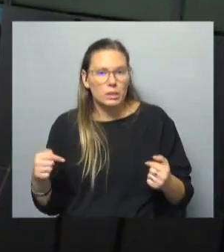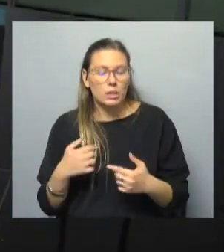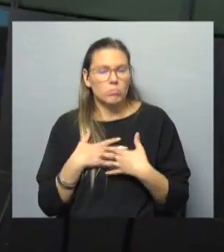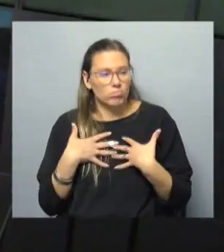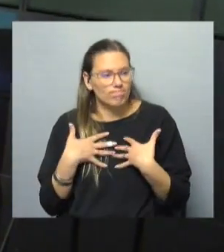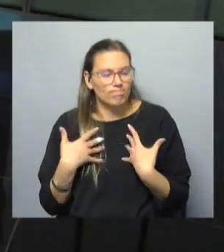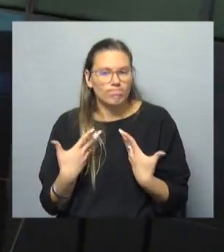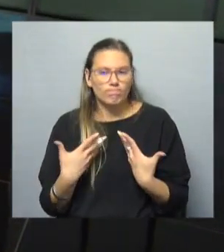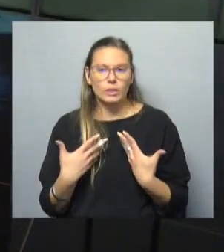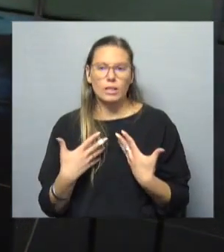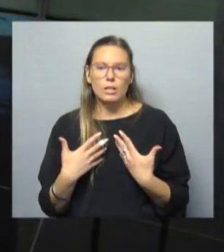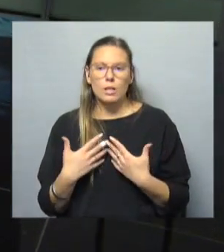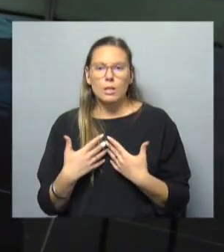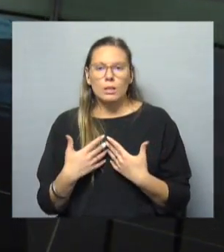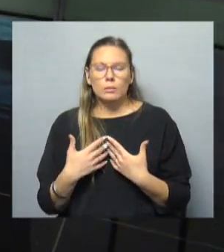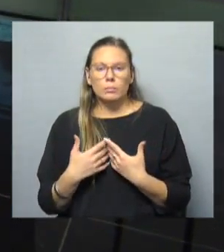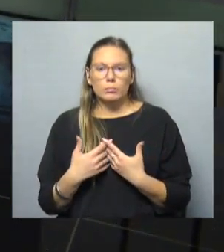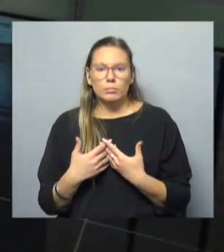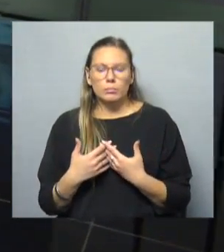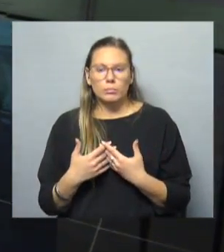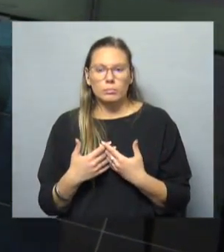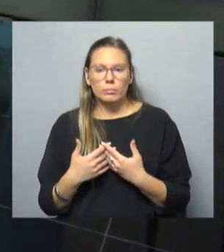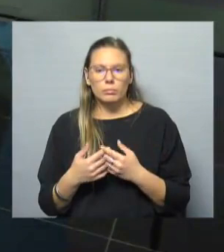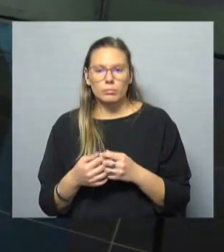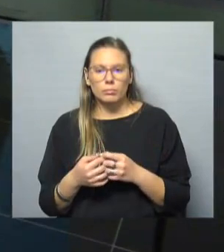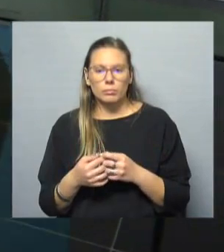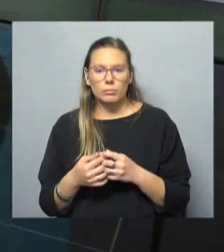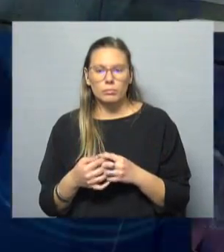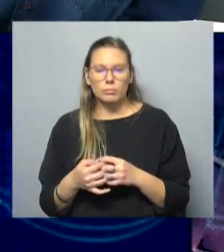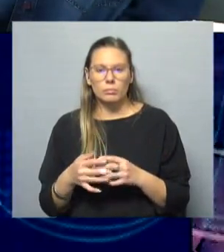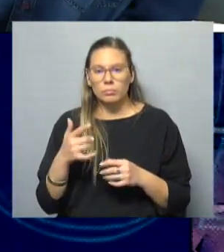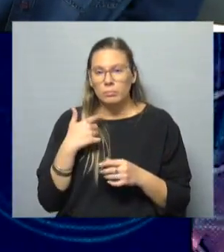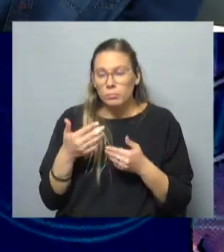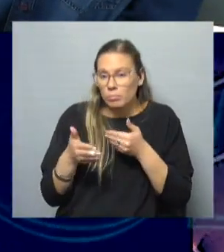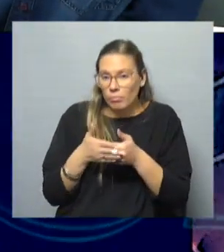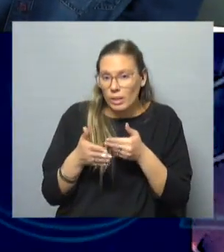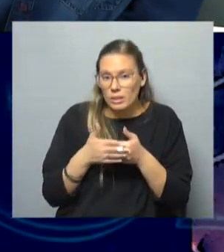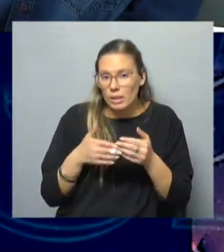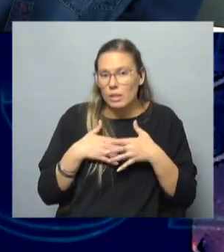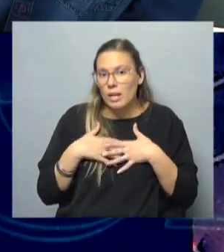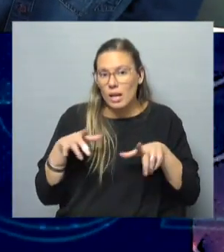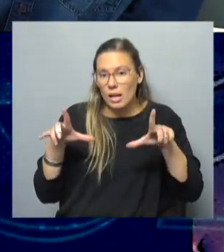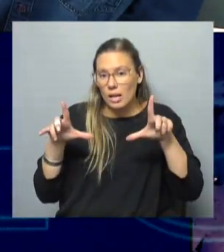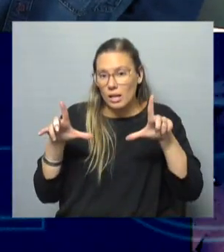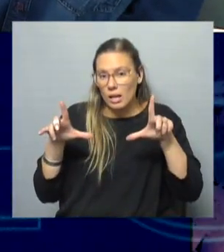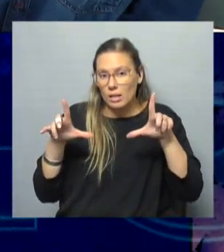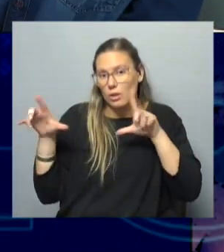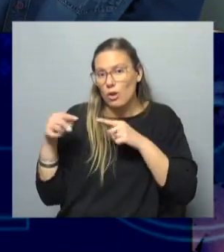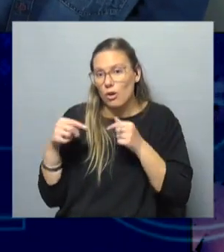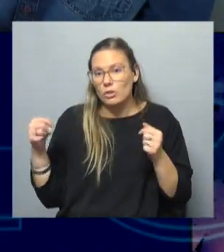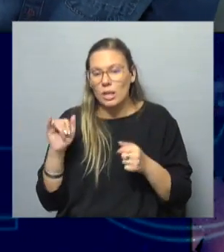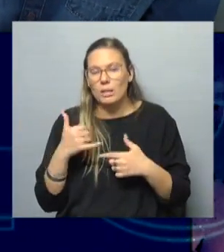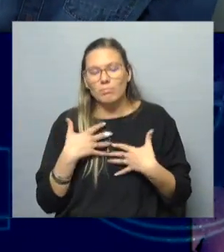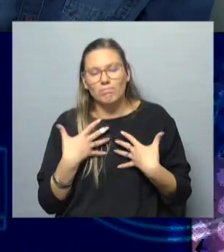mucho. Por ejemplo, en primer lugar, hay una cuestión que... viste, la cercanía afectiva en los retratos afecta mucho. Claro.